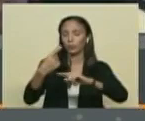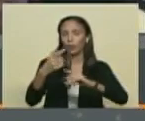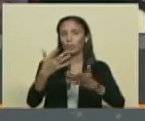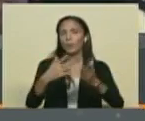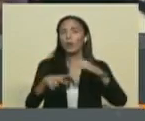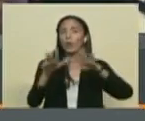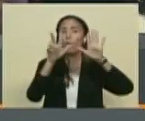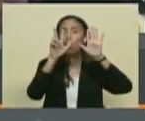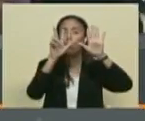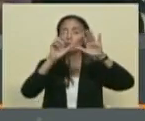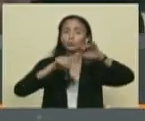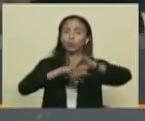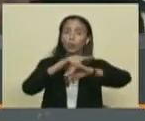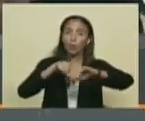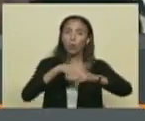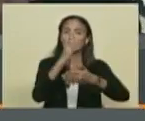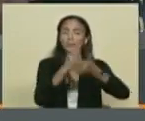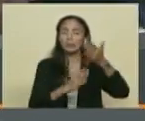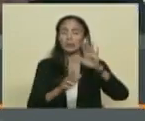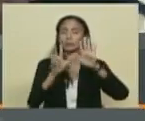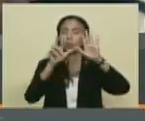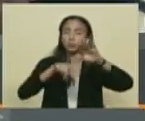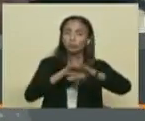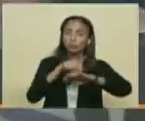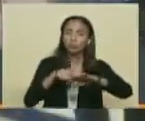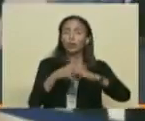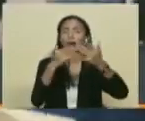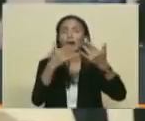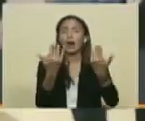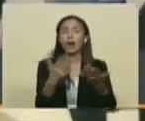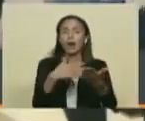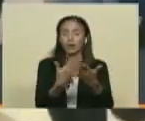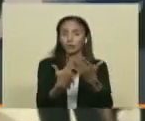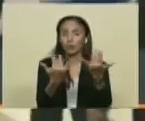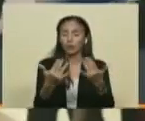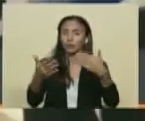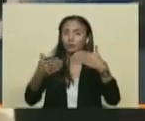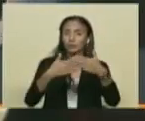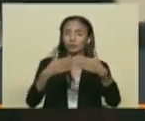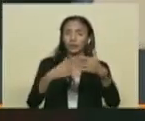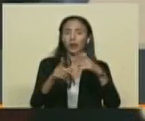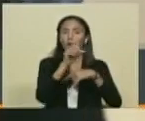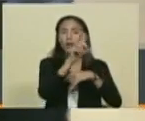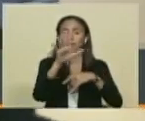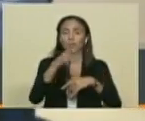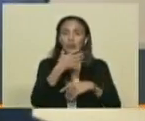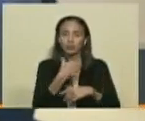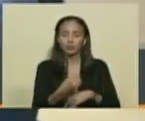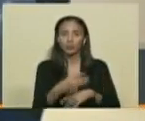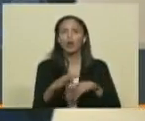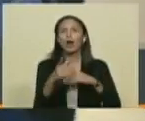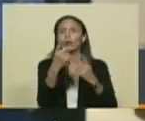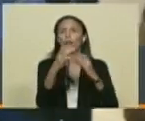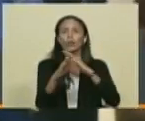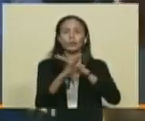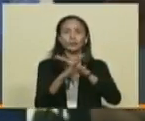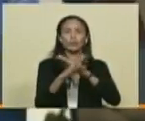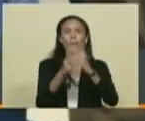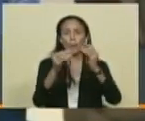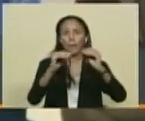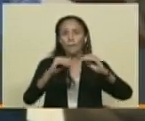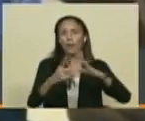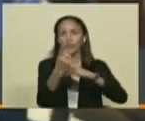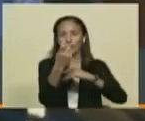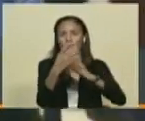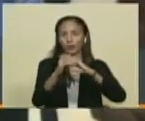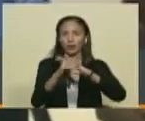aproximadamente 8 horas y media está concluyendo este 15 de diciembre. Obviamente todavía falta conocer lo que va a ser la